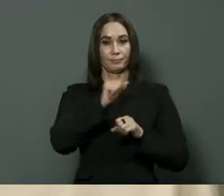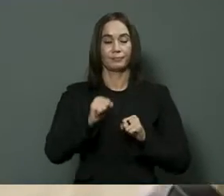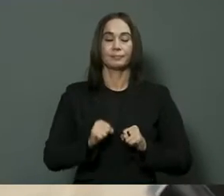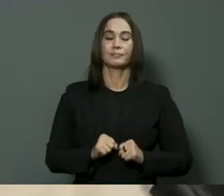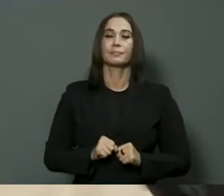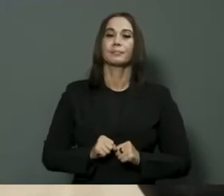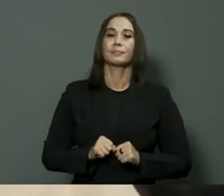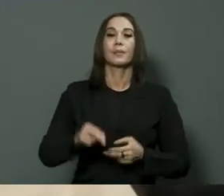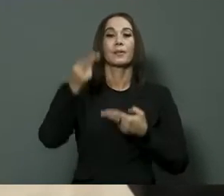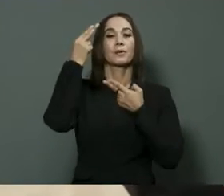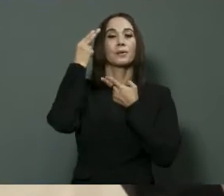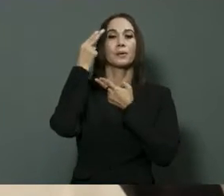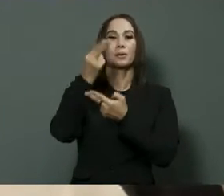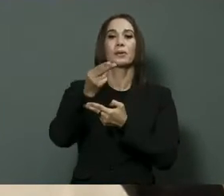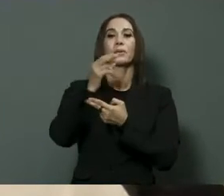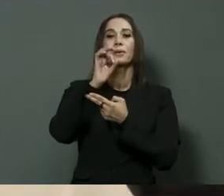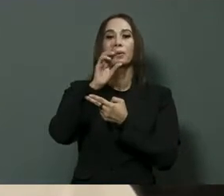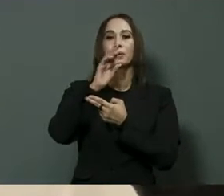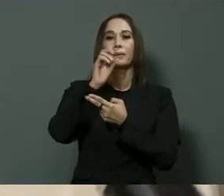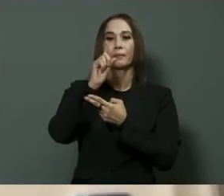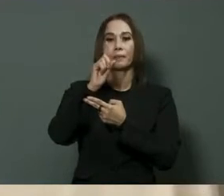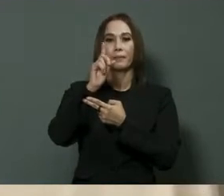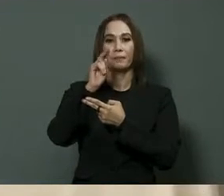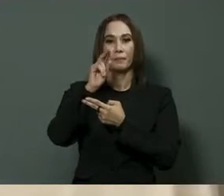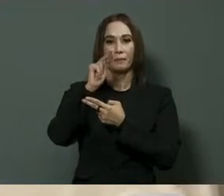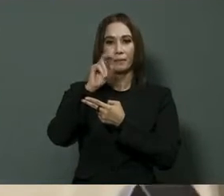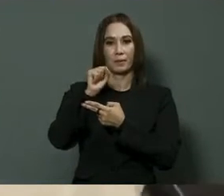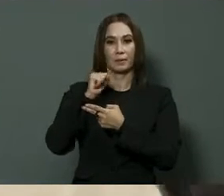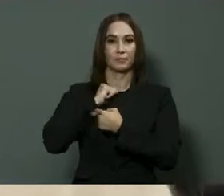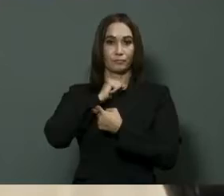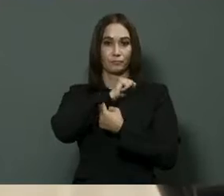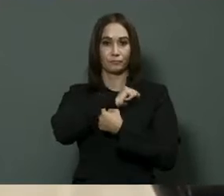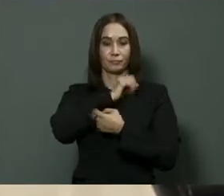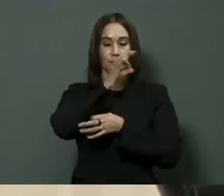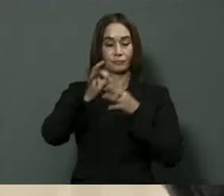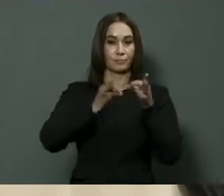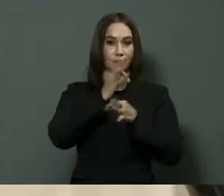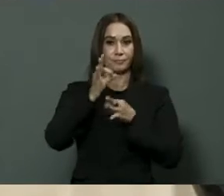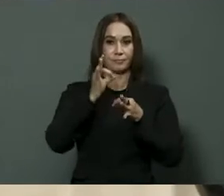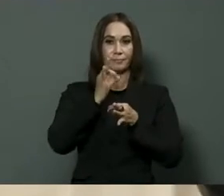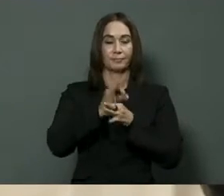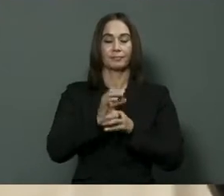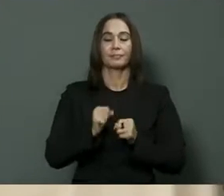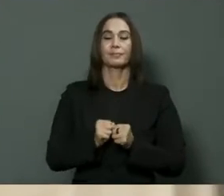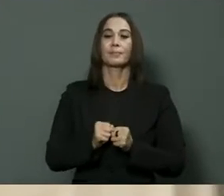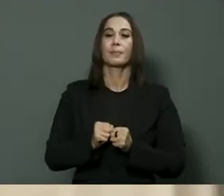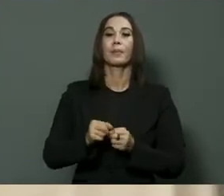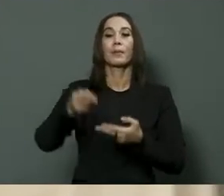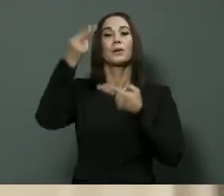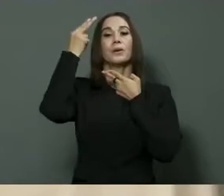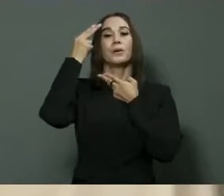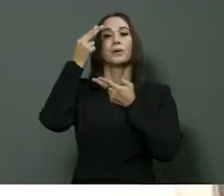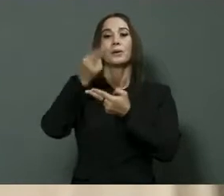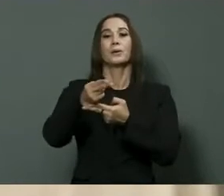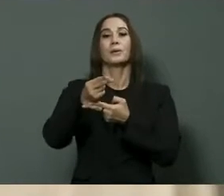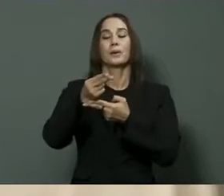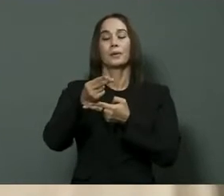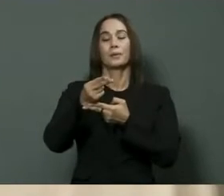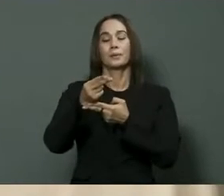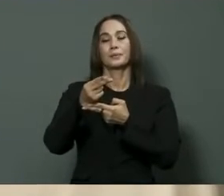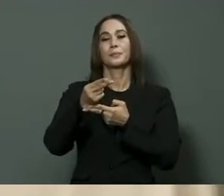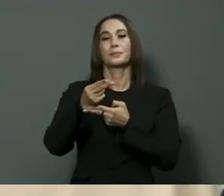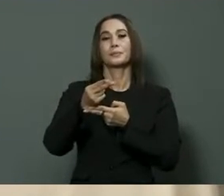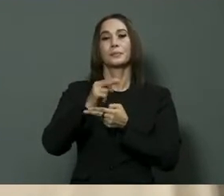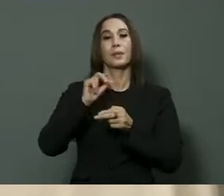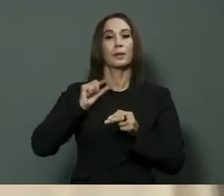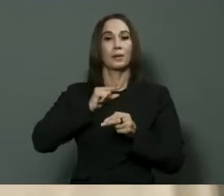Policía. Honorable Franklin Romero, senador de la provincia Duarte. Honorable Siquio N.G. de La